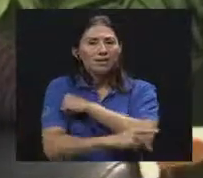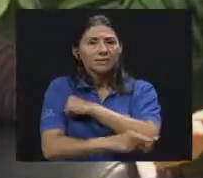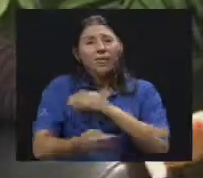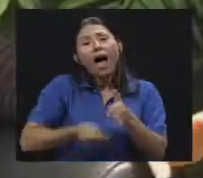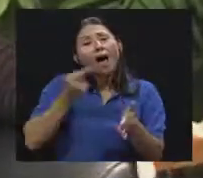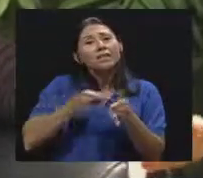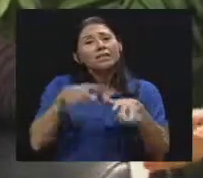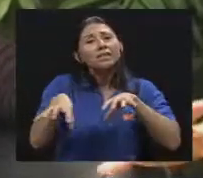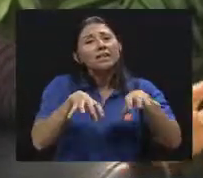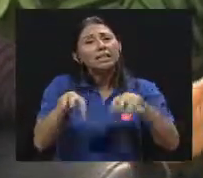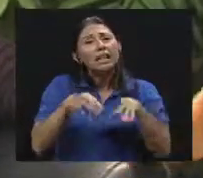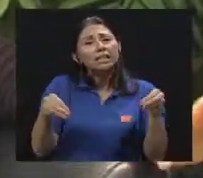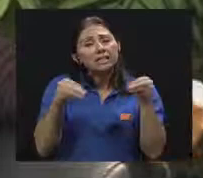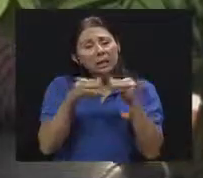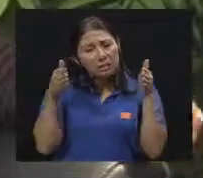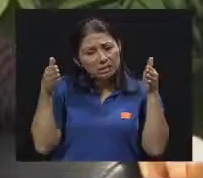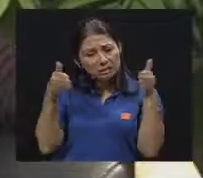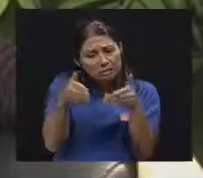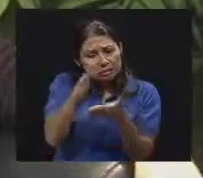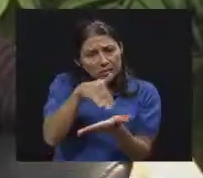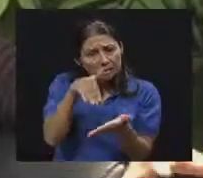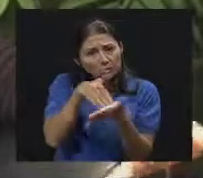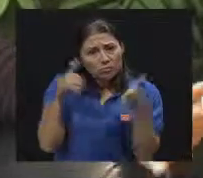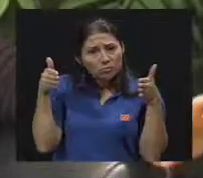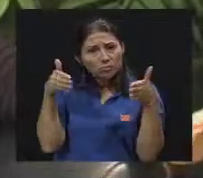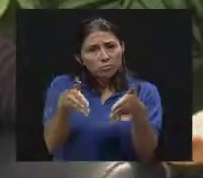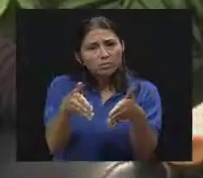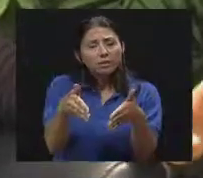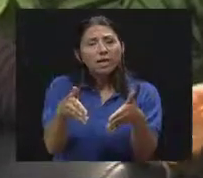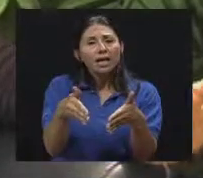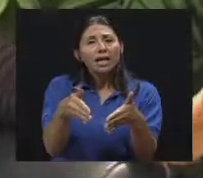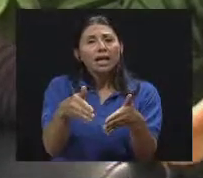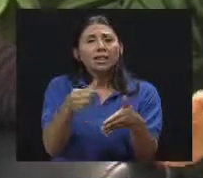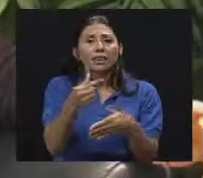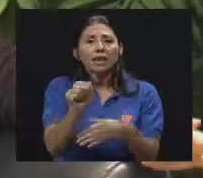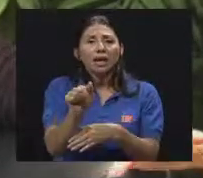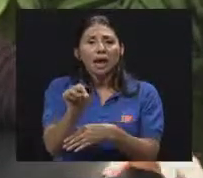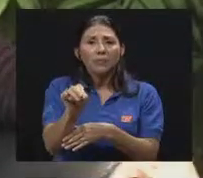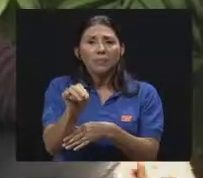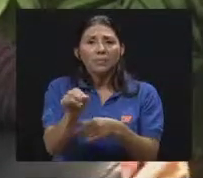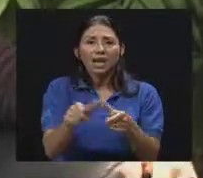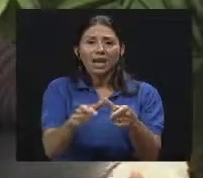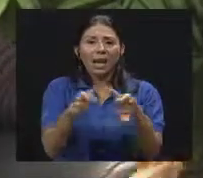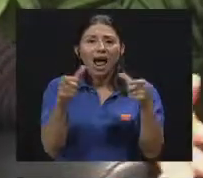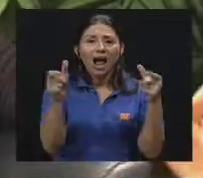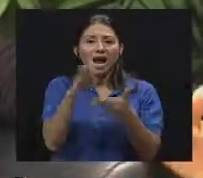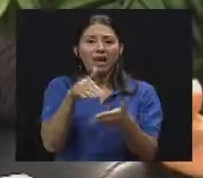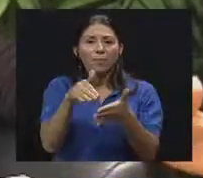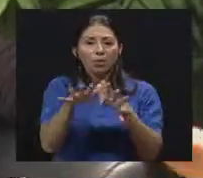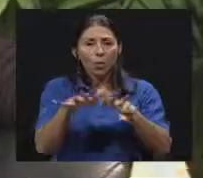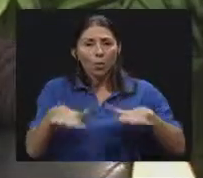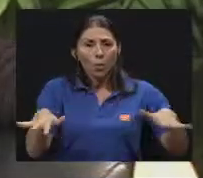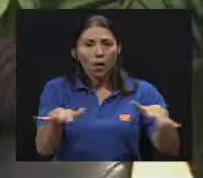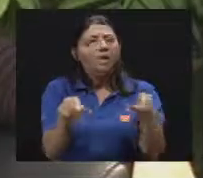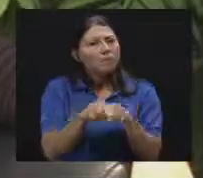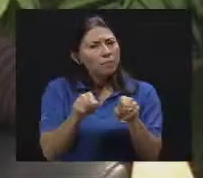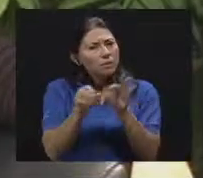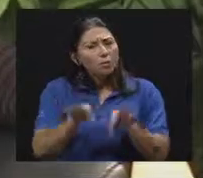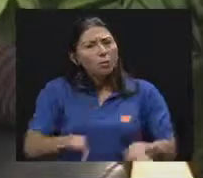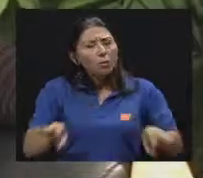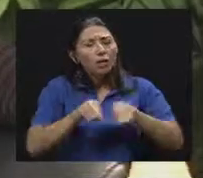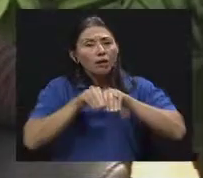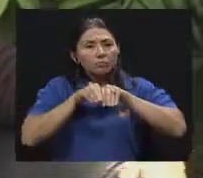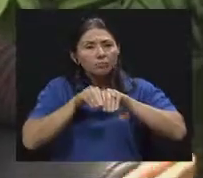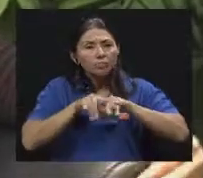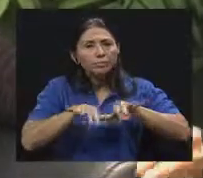actividades están como muy concentradas en a nivel del gran área metropolitana, ¿verdad? Entonces también es importante poder extender todos